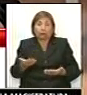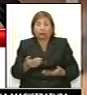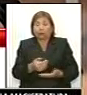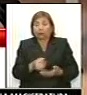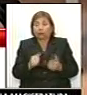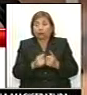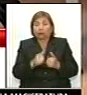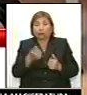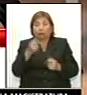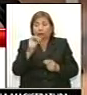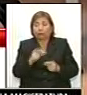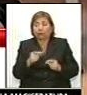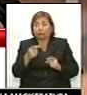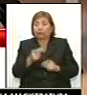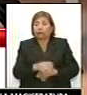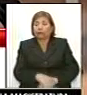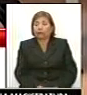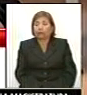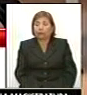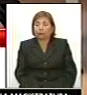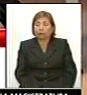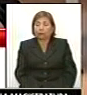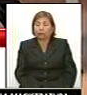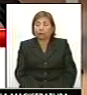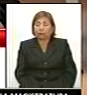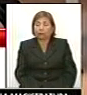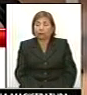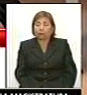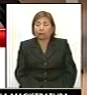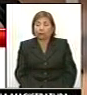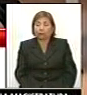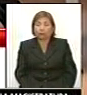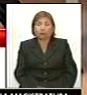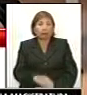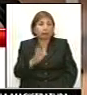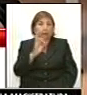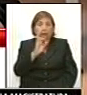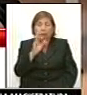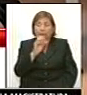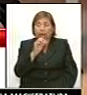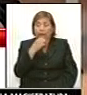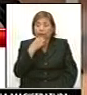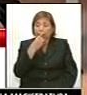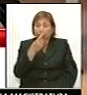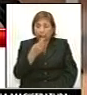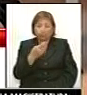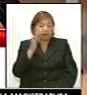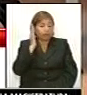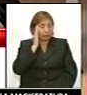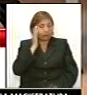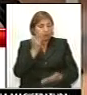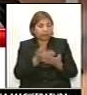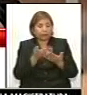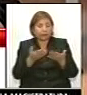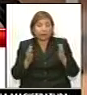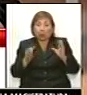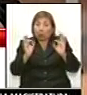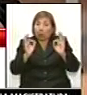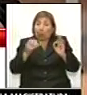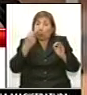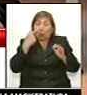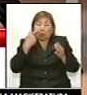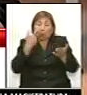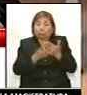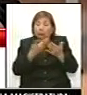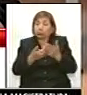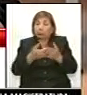con sus víctimas. En el caso de Luis Ferroviaro sé de algunas cosas, no me consta que tenga víctimas